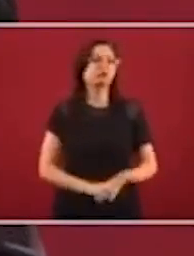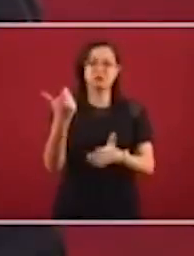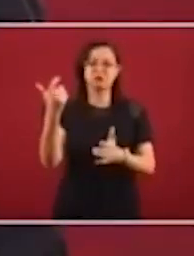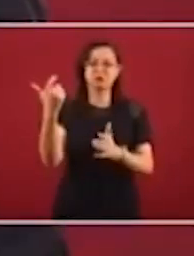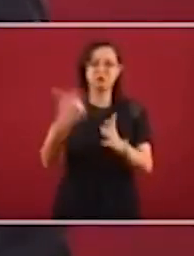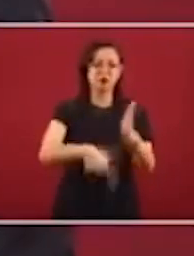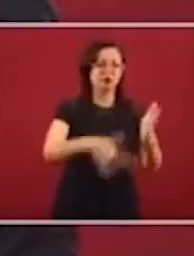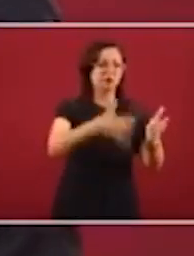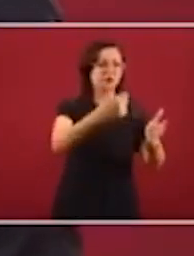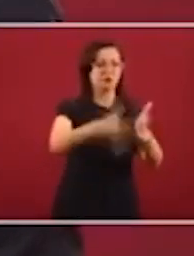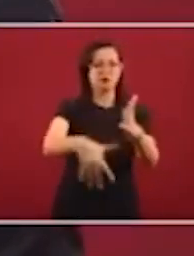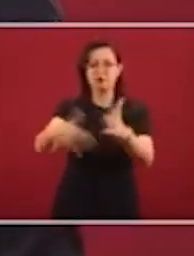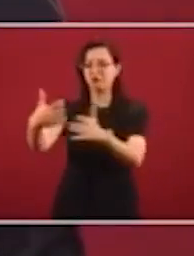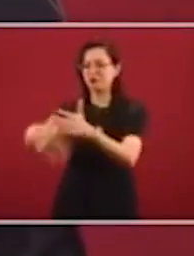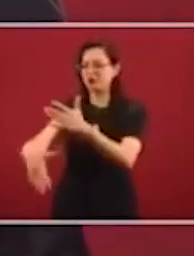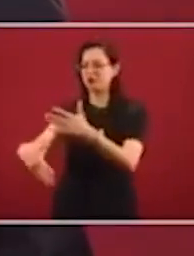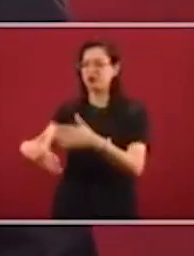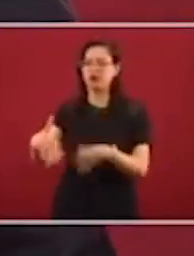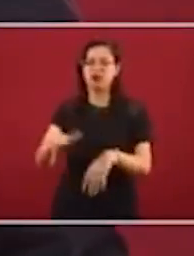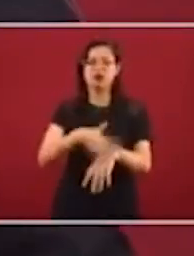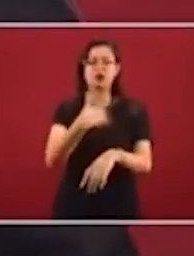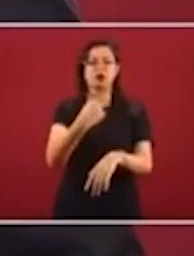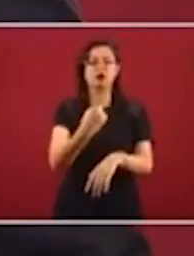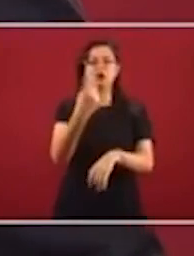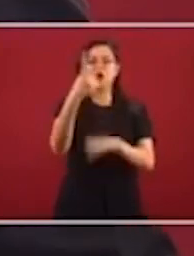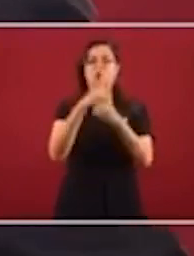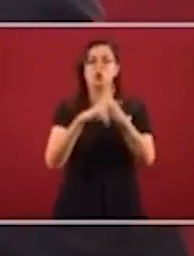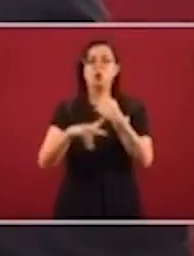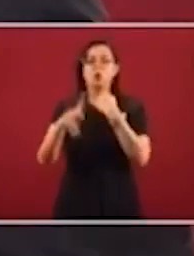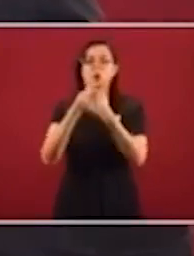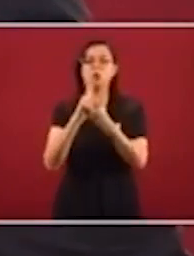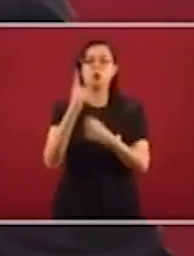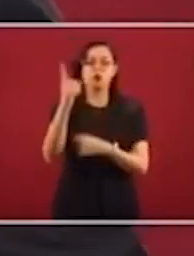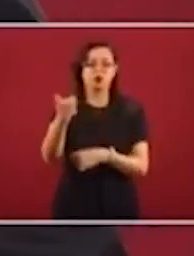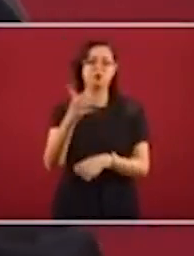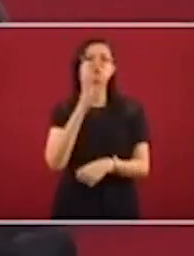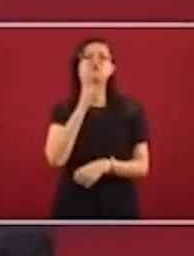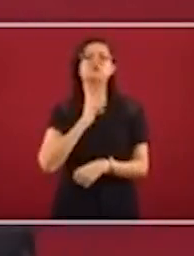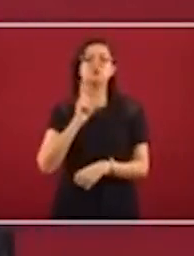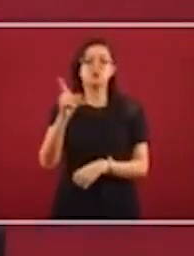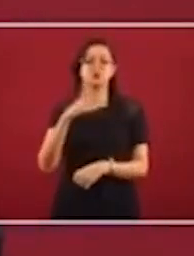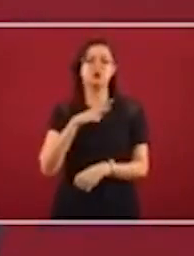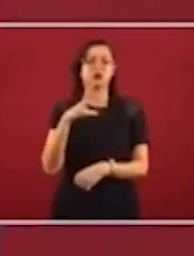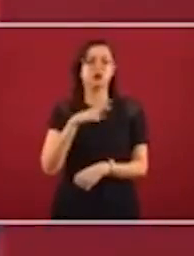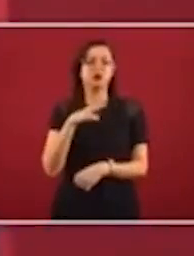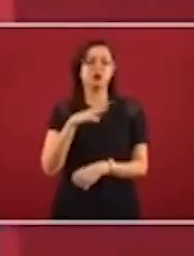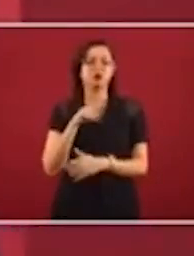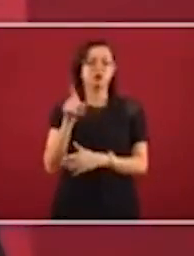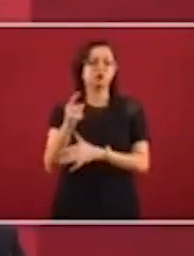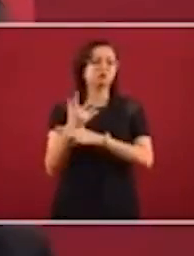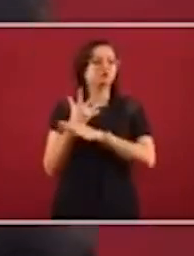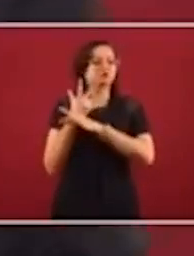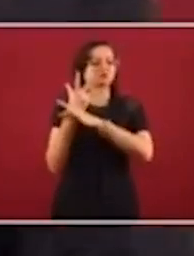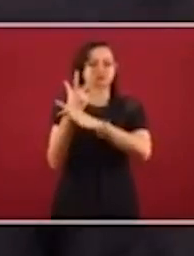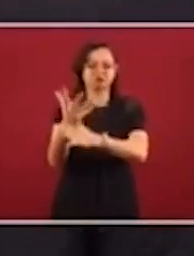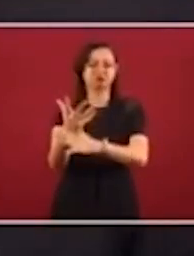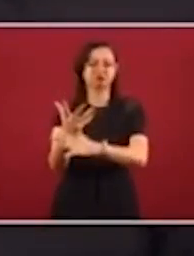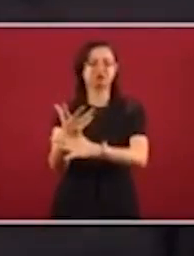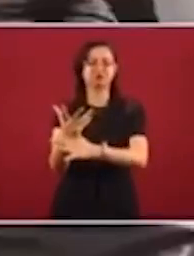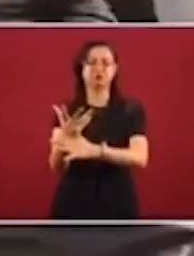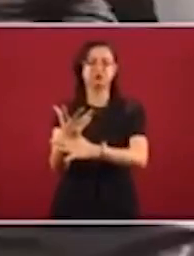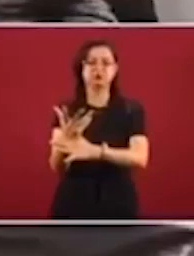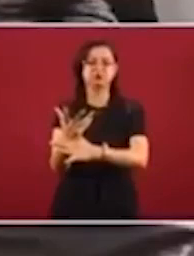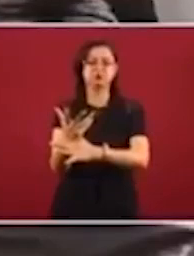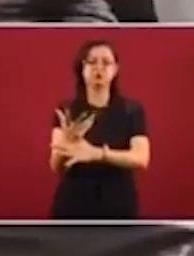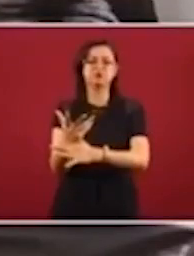precios, porque un país productor declaró ayer de que iba a aumentar